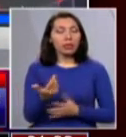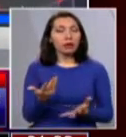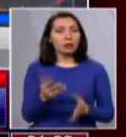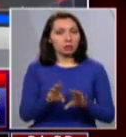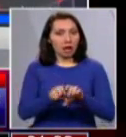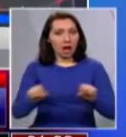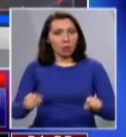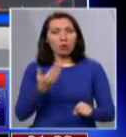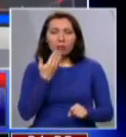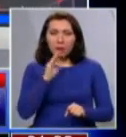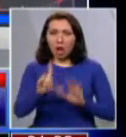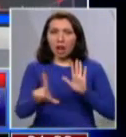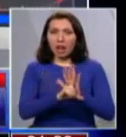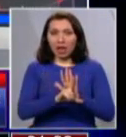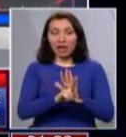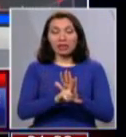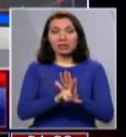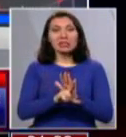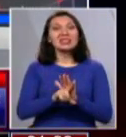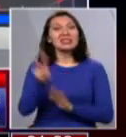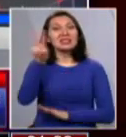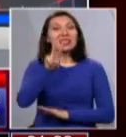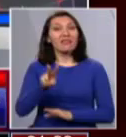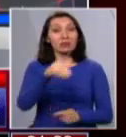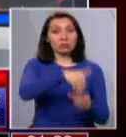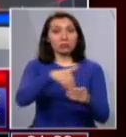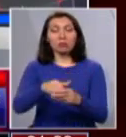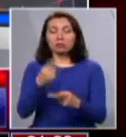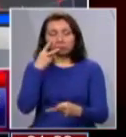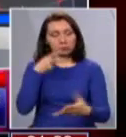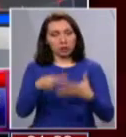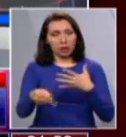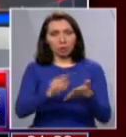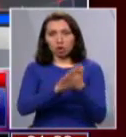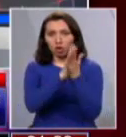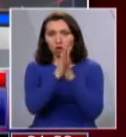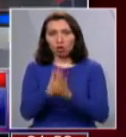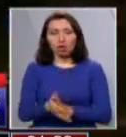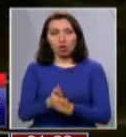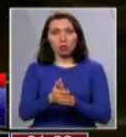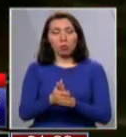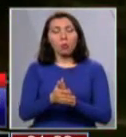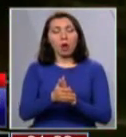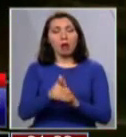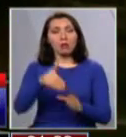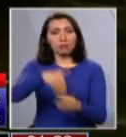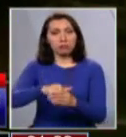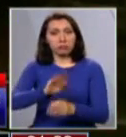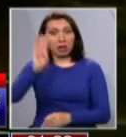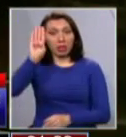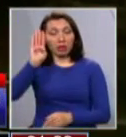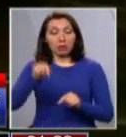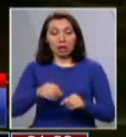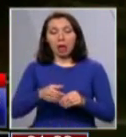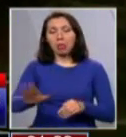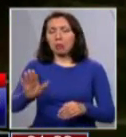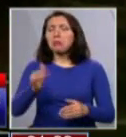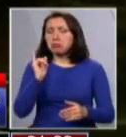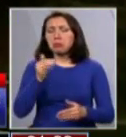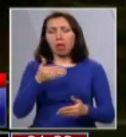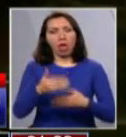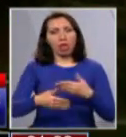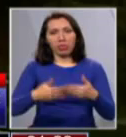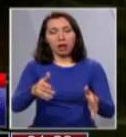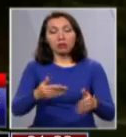con una ley que permita que el servel transparente esa información para todos los candidatos de aquí adelante naturalmente